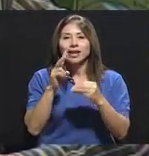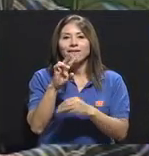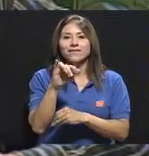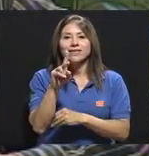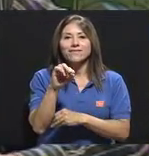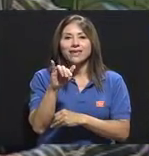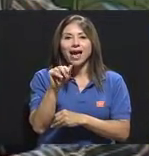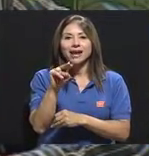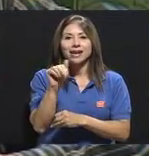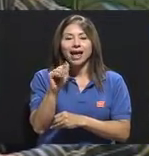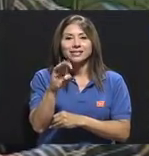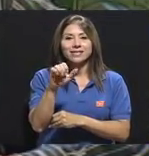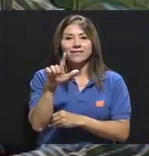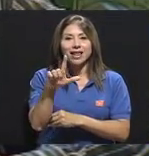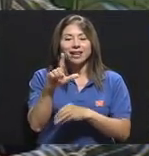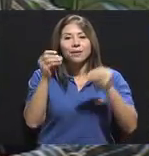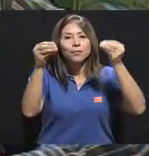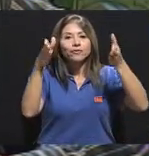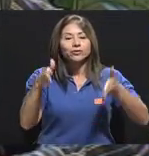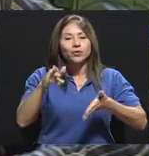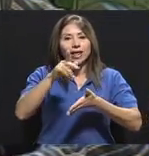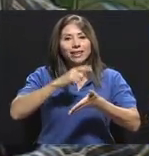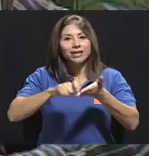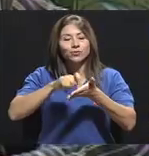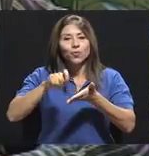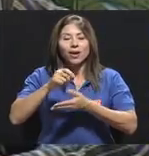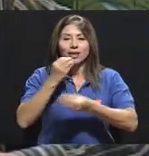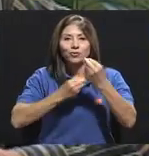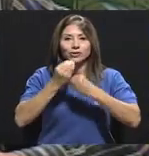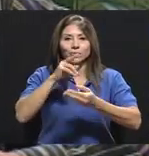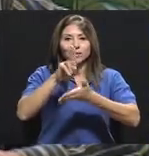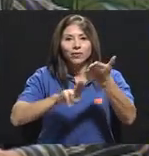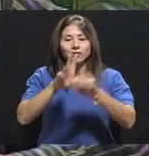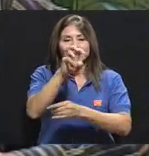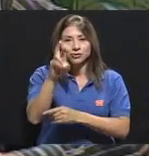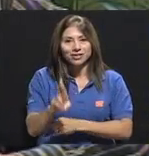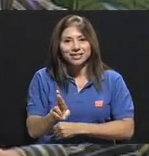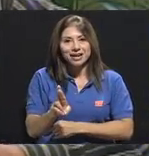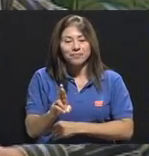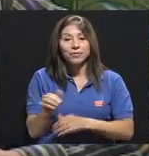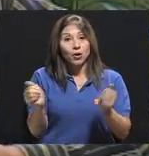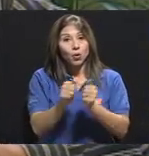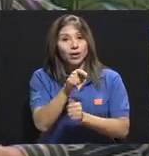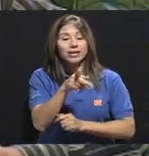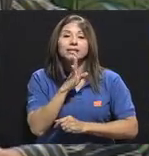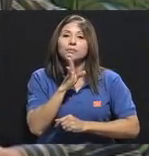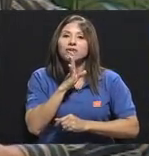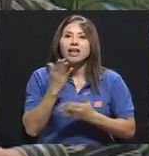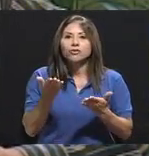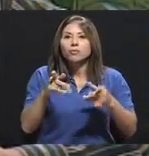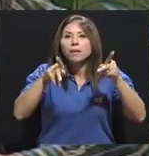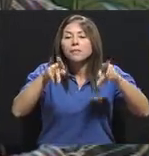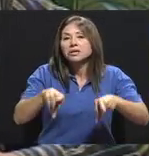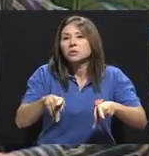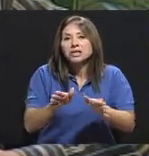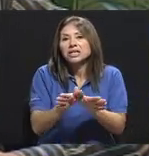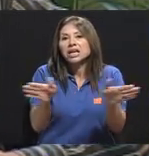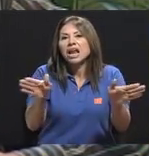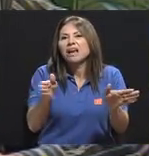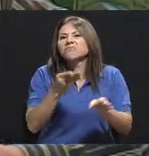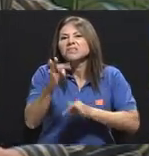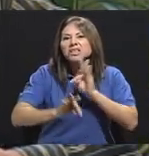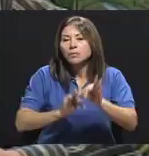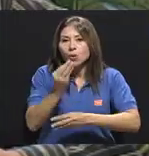la Universidad de Costa Rica con quien estamos tratando el tema de el tipo de alimentación que deben tener las personas en general y